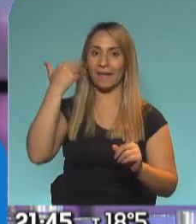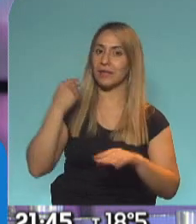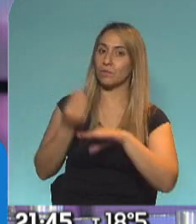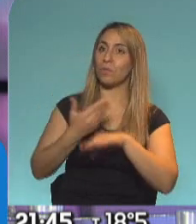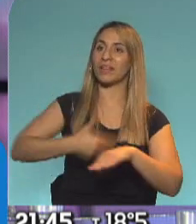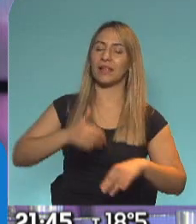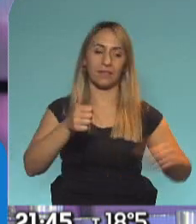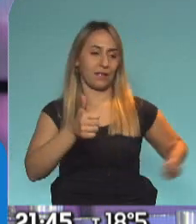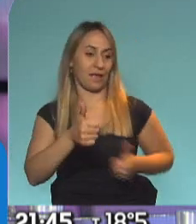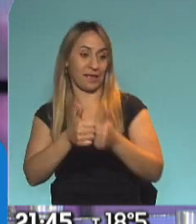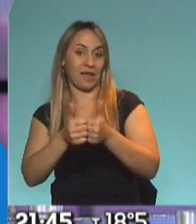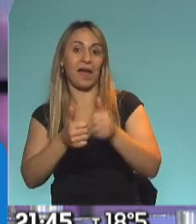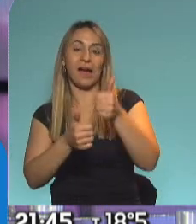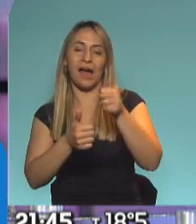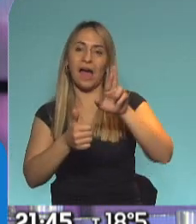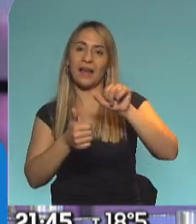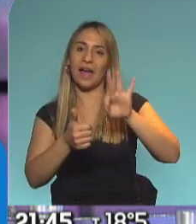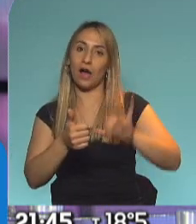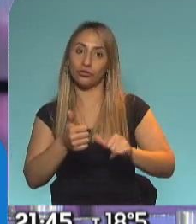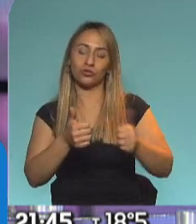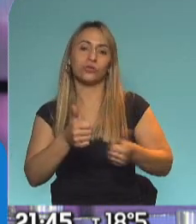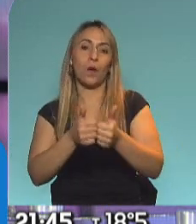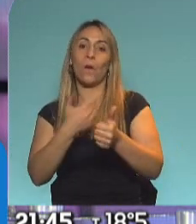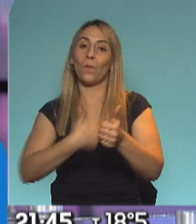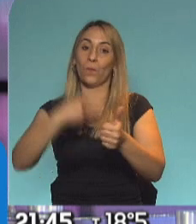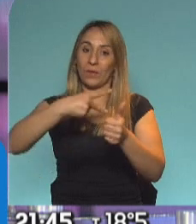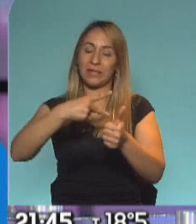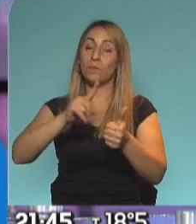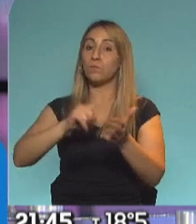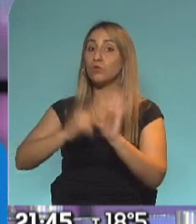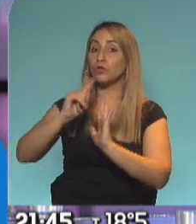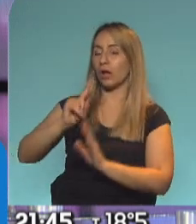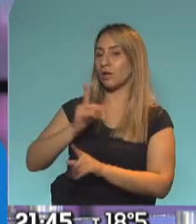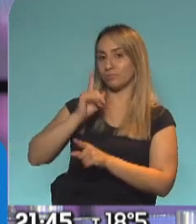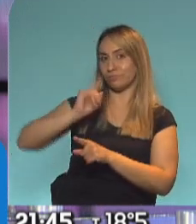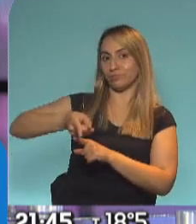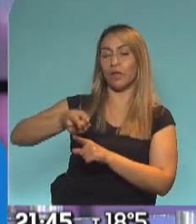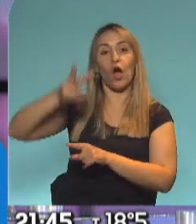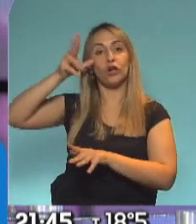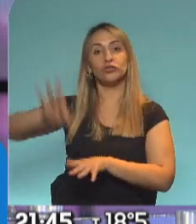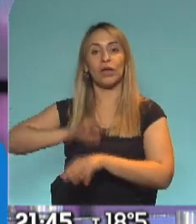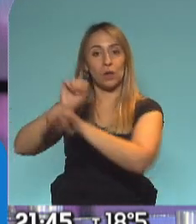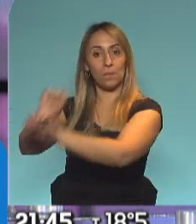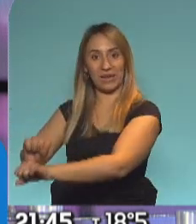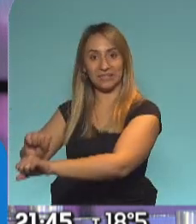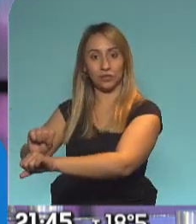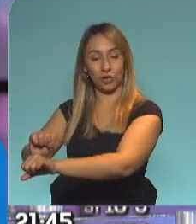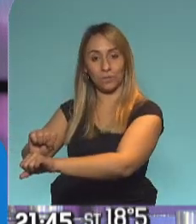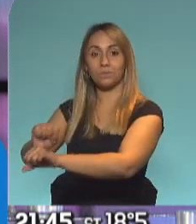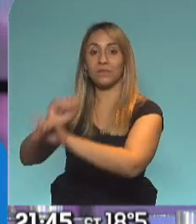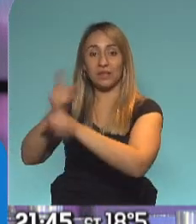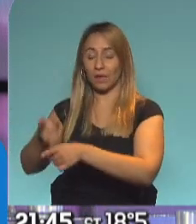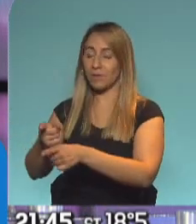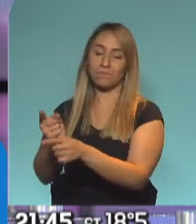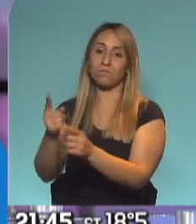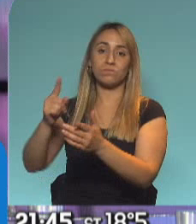momento, apareció la condena a Correa a 8 años de prisión, por un lado, y por otro lado, la inhabilitación a ejercer